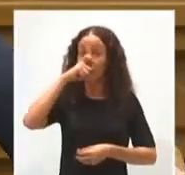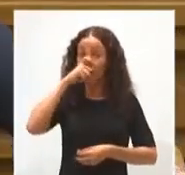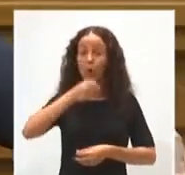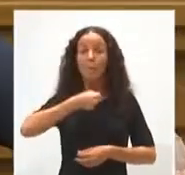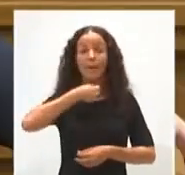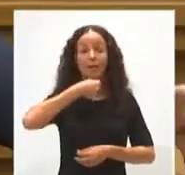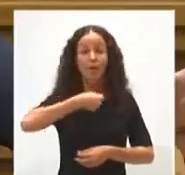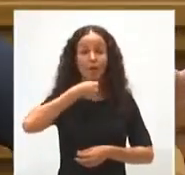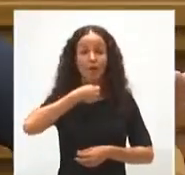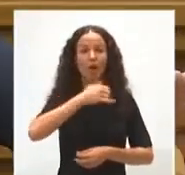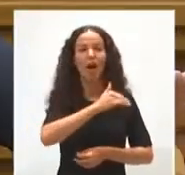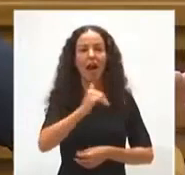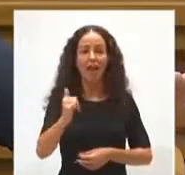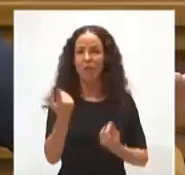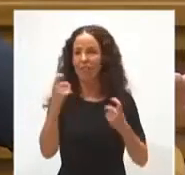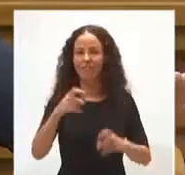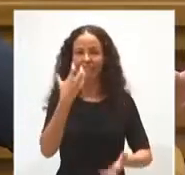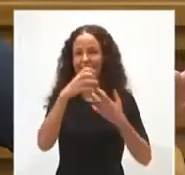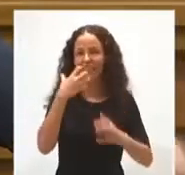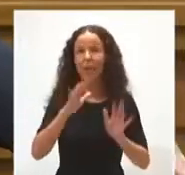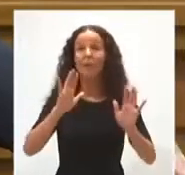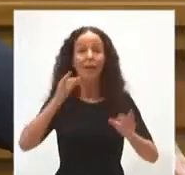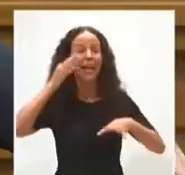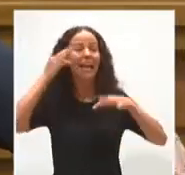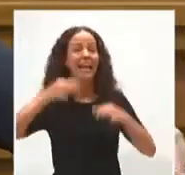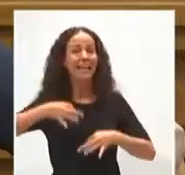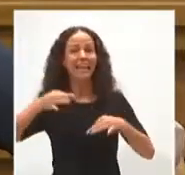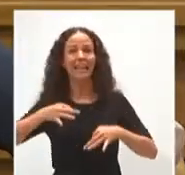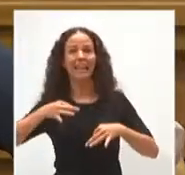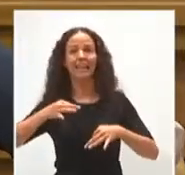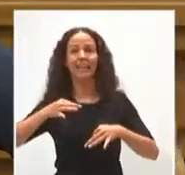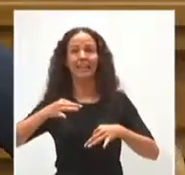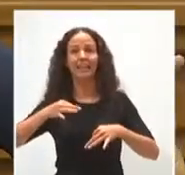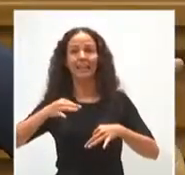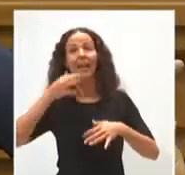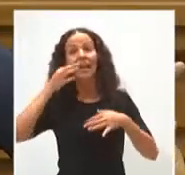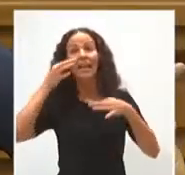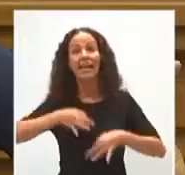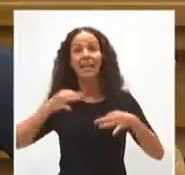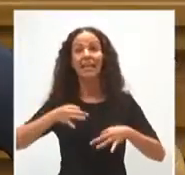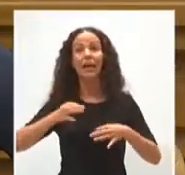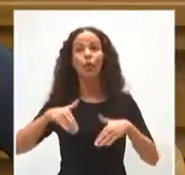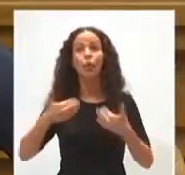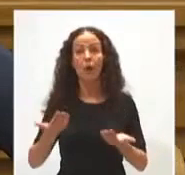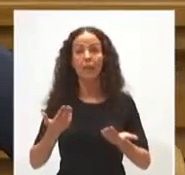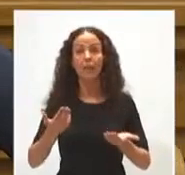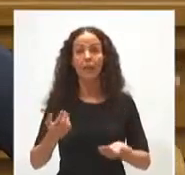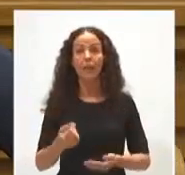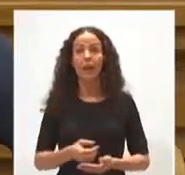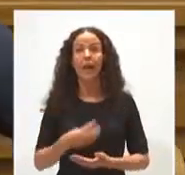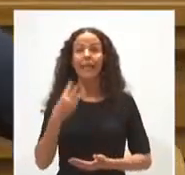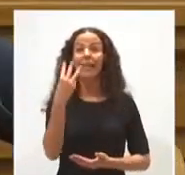pero la realidad la realidad es que dos de cada tres